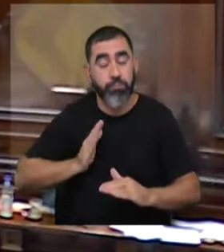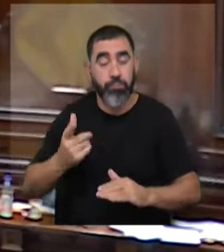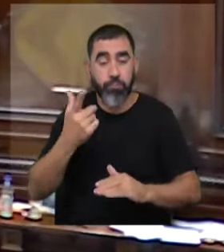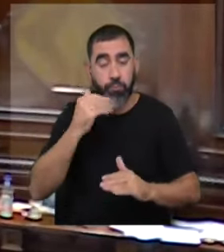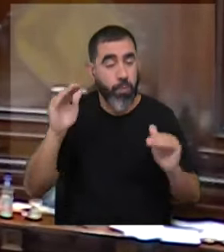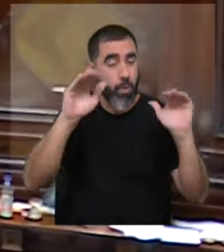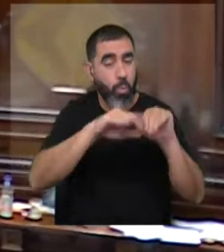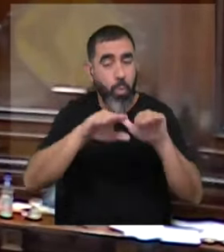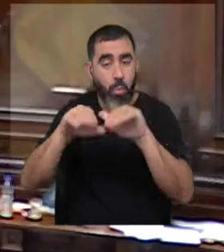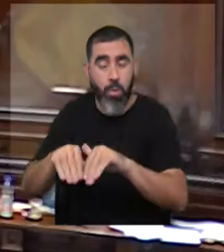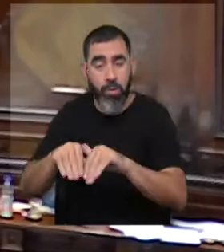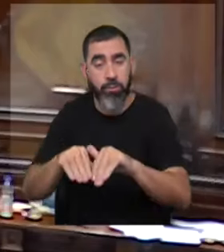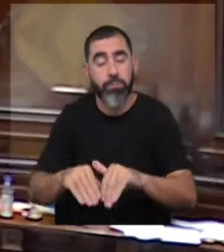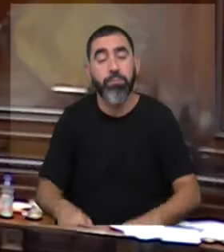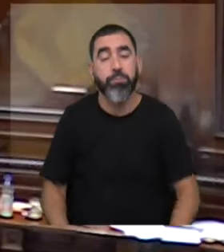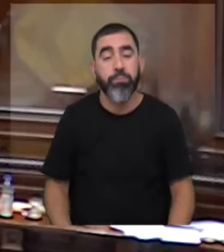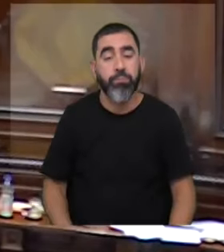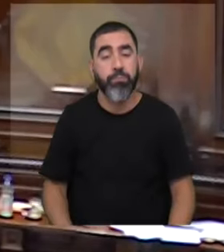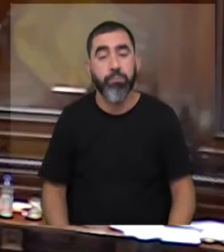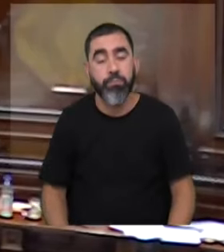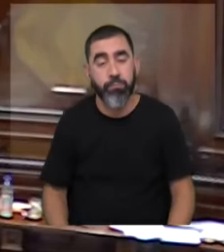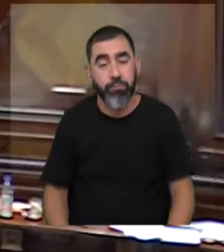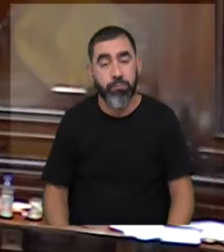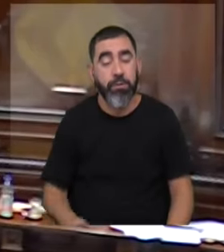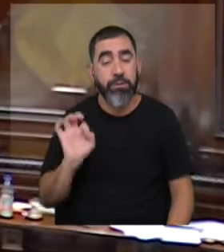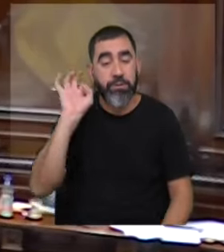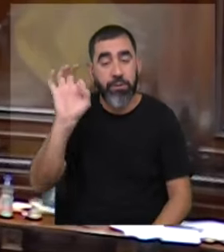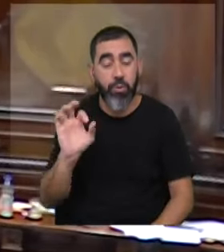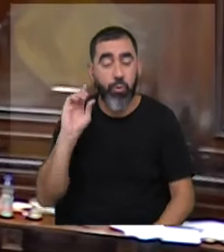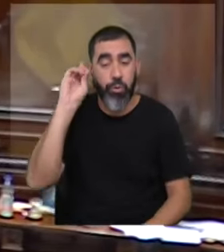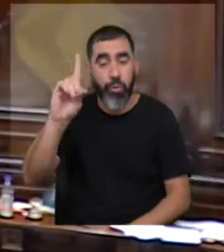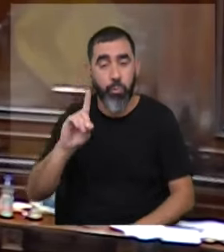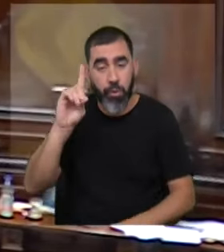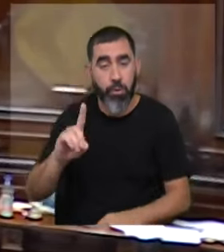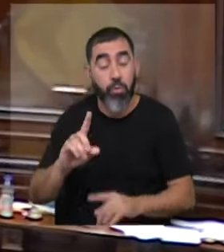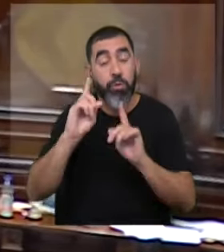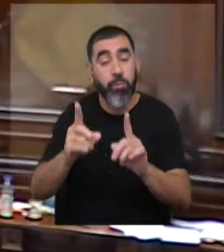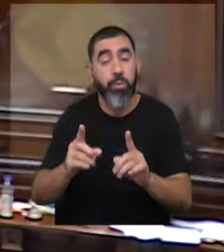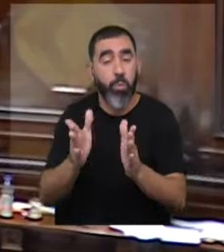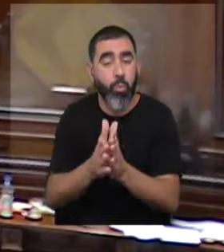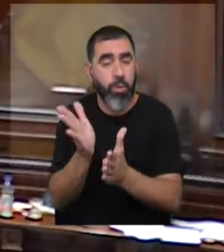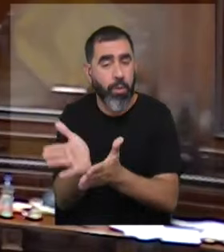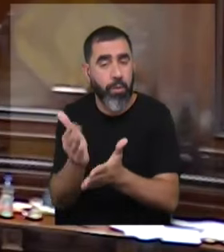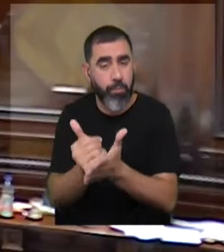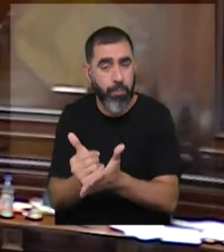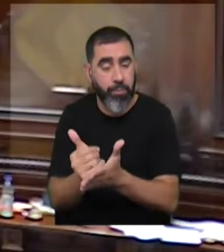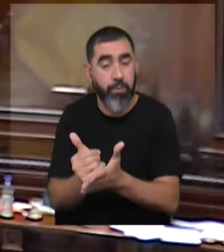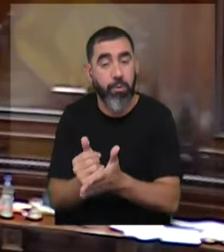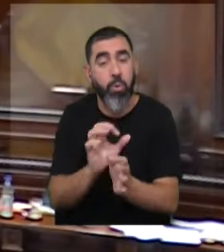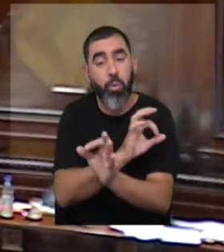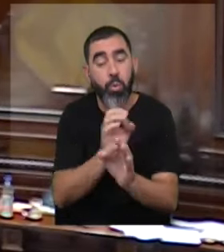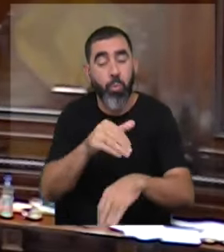la igualdad en la participación de género en los cargos electivos, tanto en el Senado, en diputados, como también en juntas departamentales y